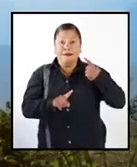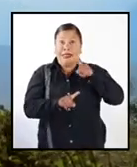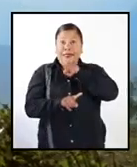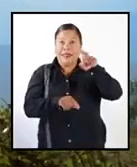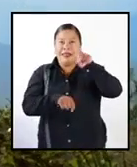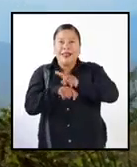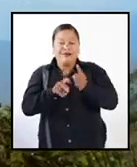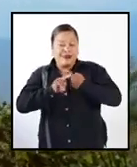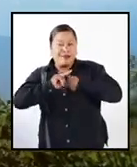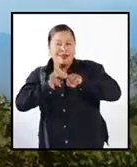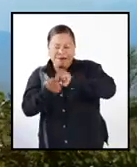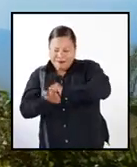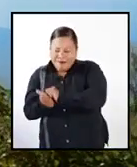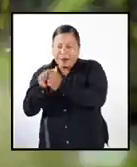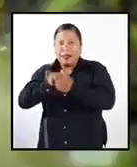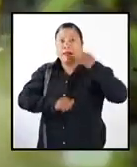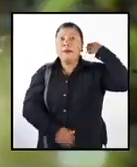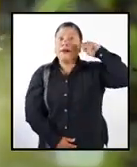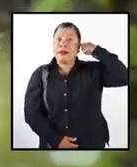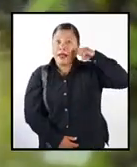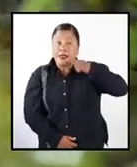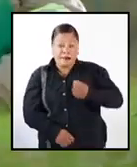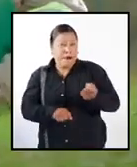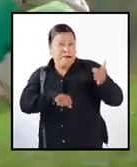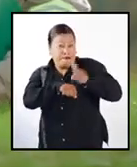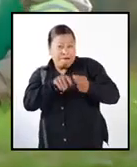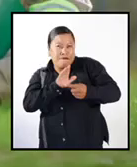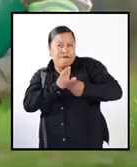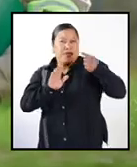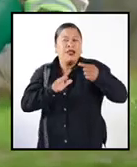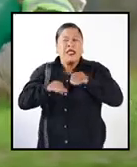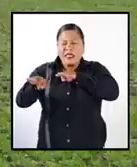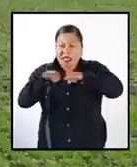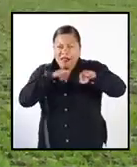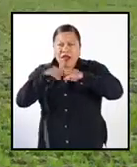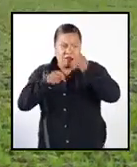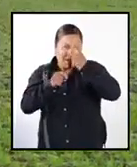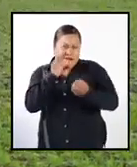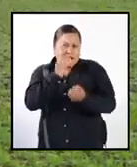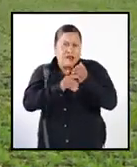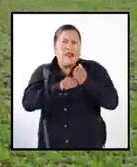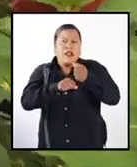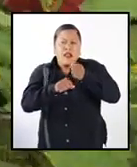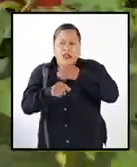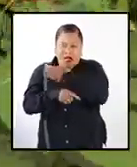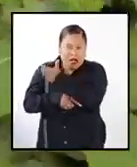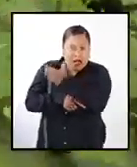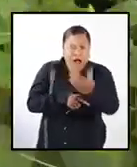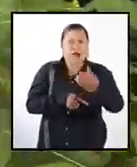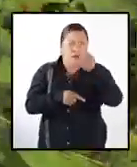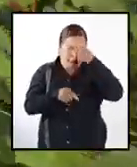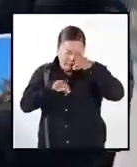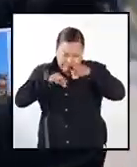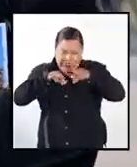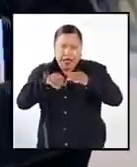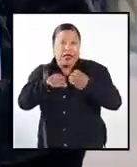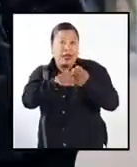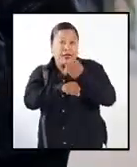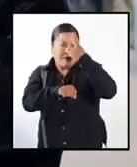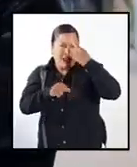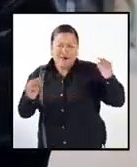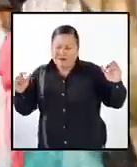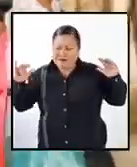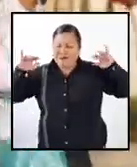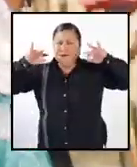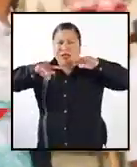hace 100 días comenzó la transformación de Oaxaca desde el primer día trabajamos en la reactivación del campo y en la